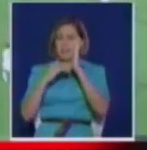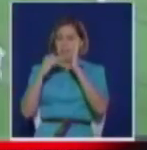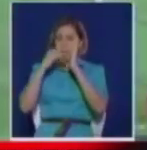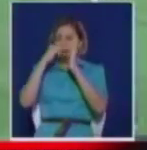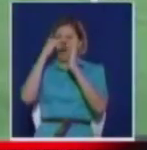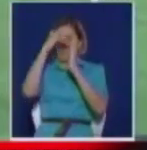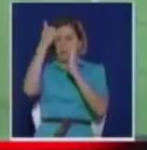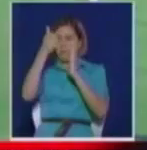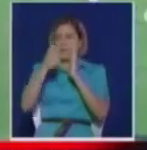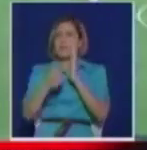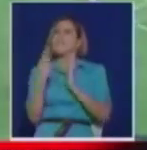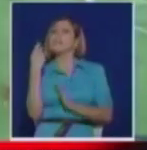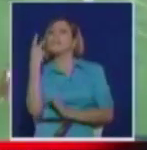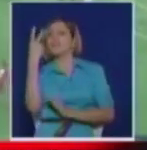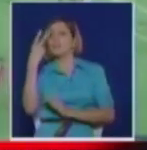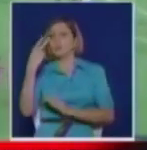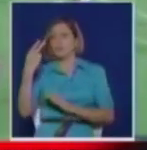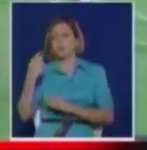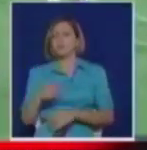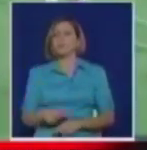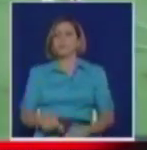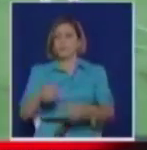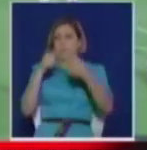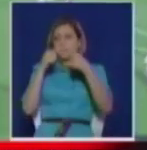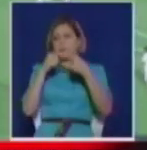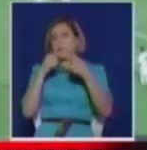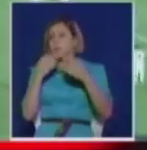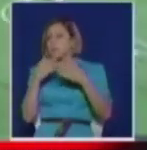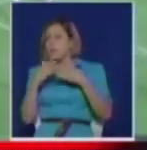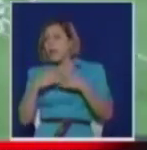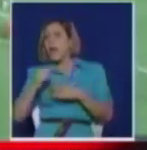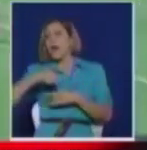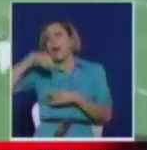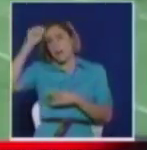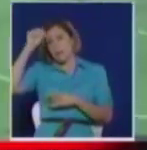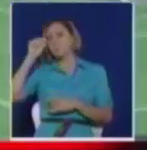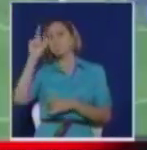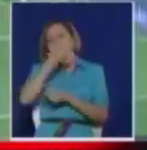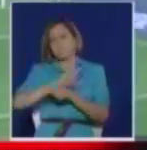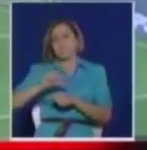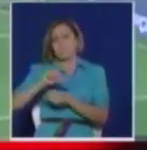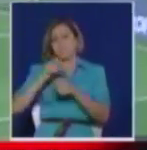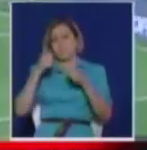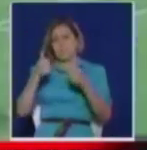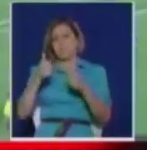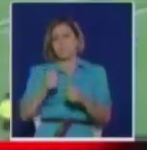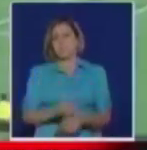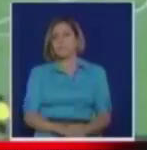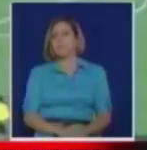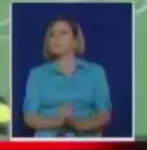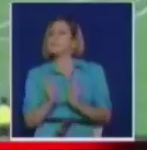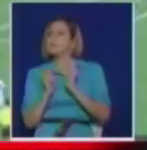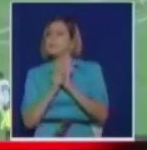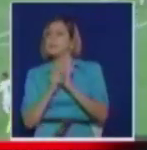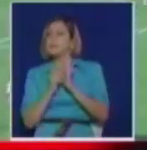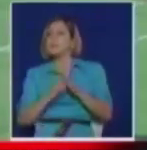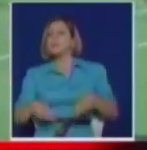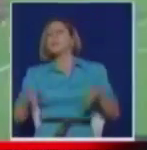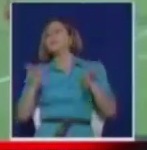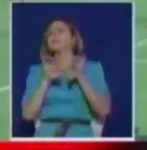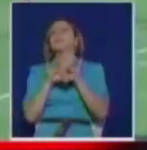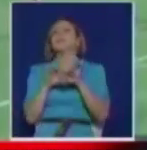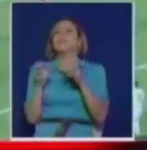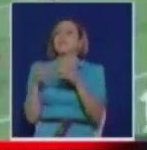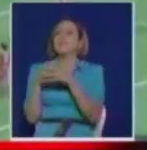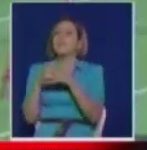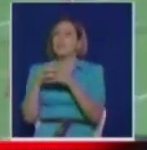dos partidos aún por jugar, América inclusive, si los gana, podría ser líder del torneo postobón. Pero es indiscutible que el equipo